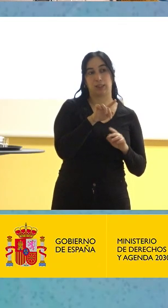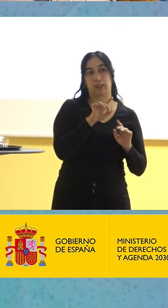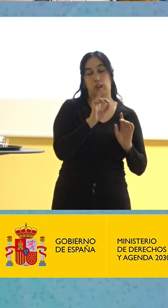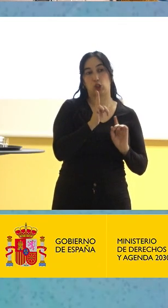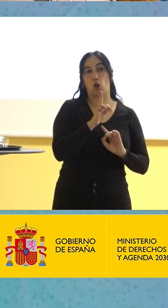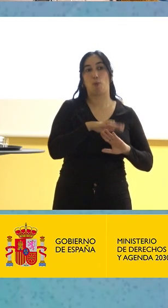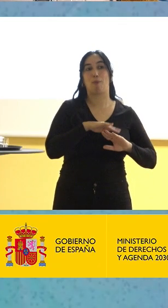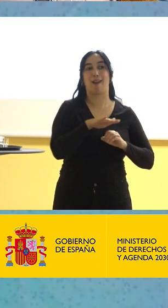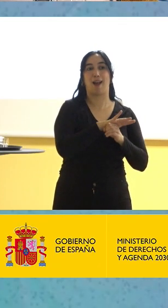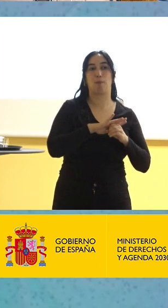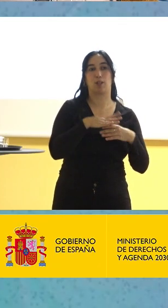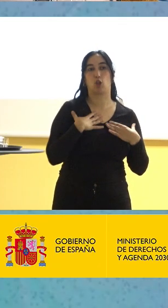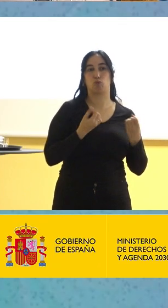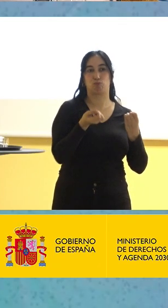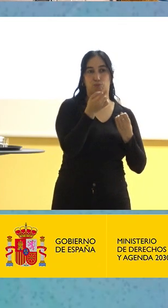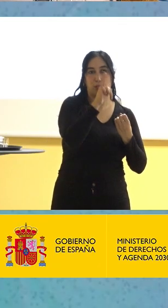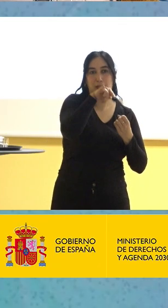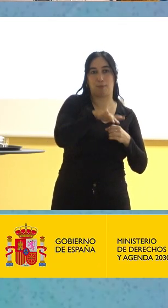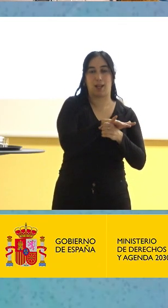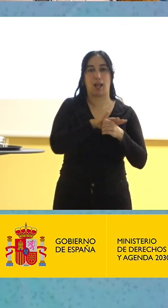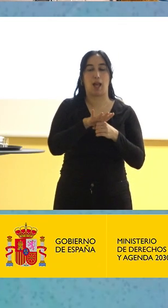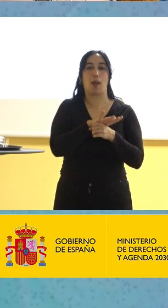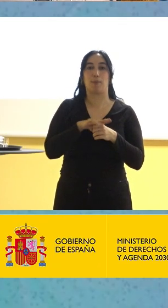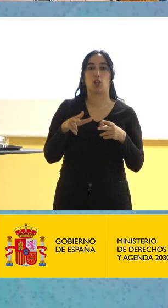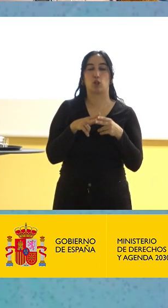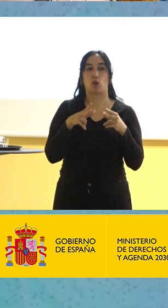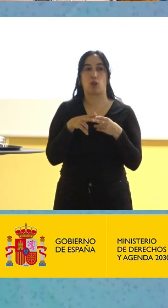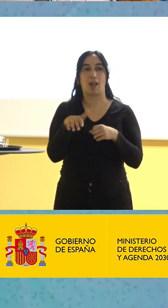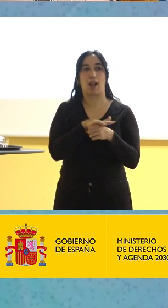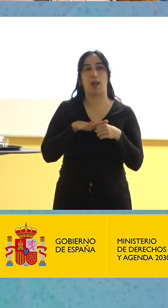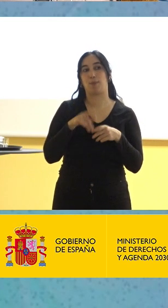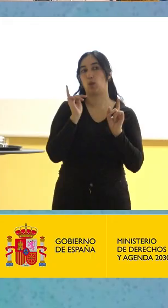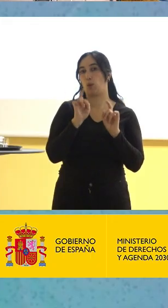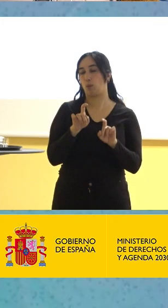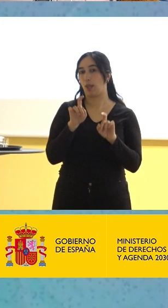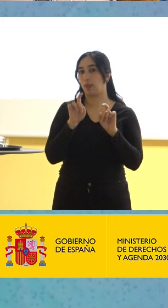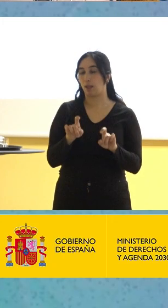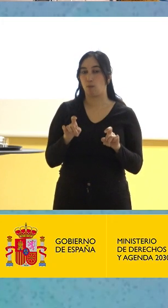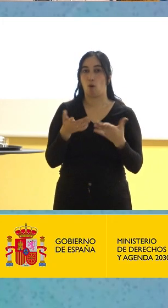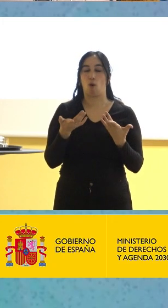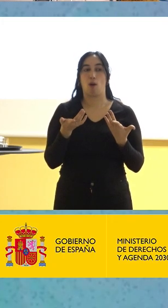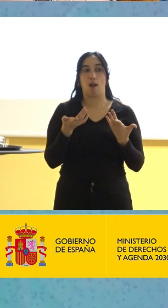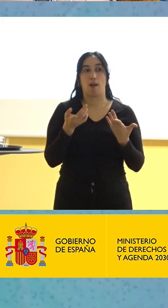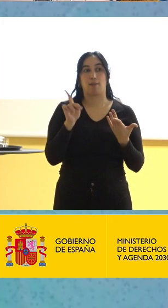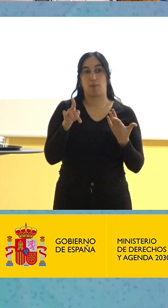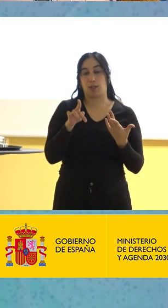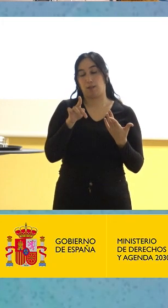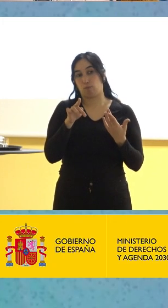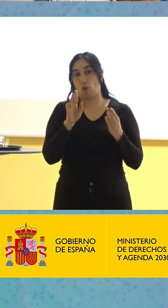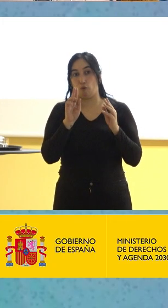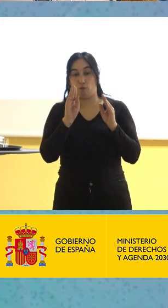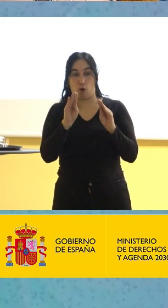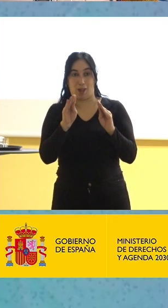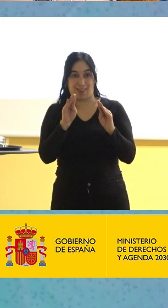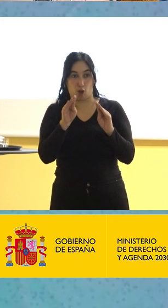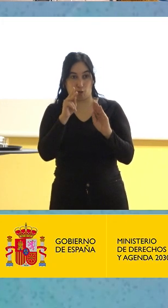no solamente en el ámbito sanitario, sino también en el ámbito social, en el ámbito educativo, en la formación reglada, pero también